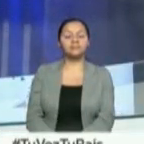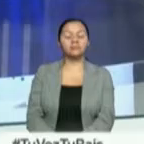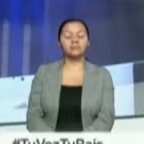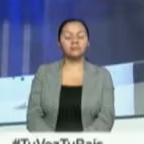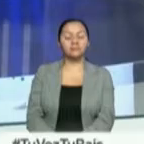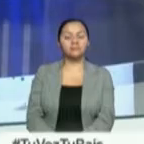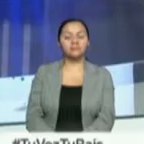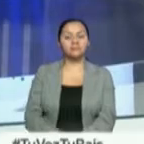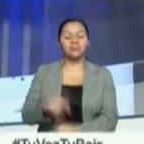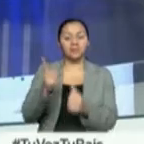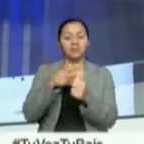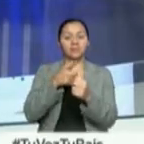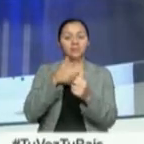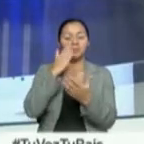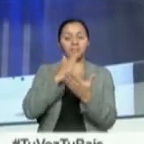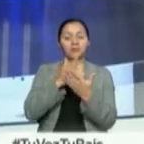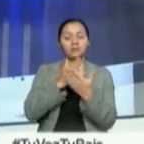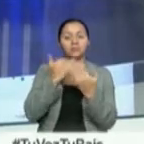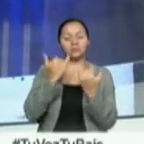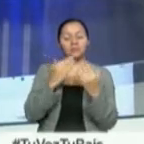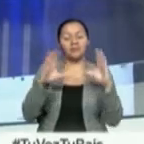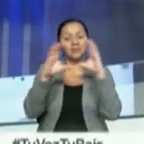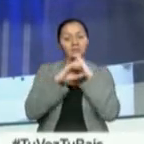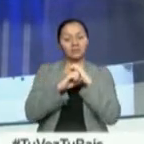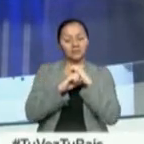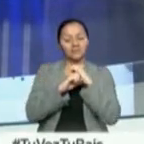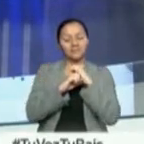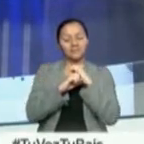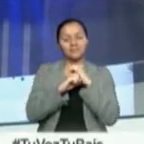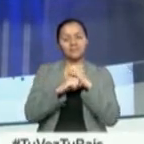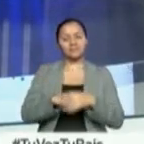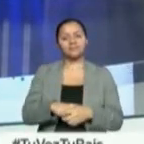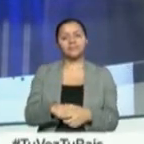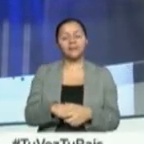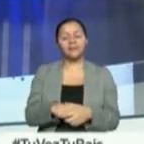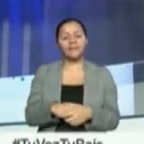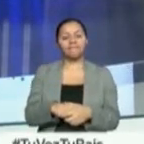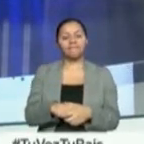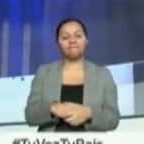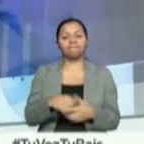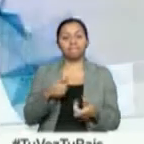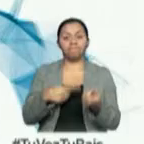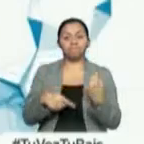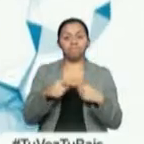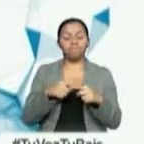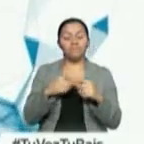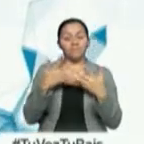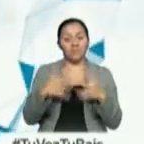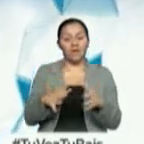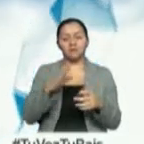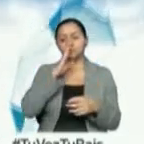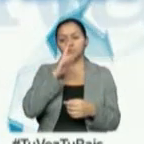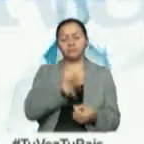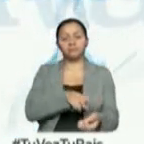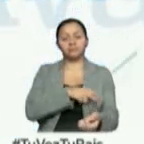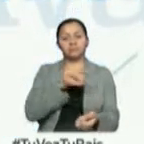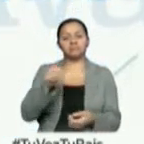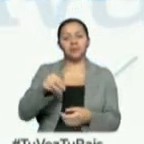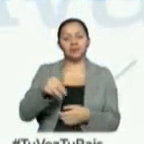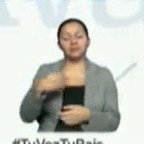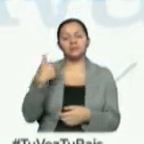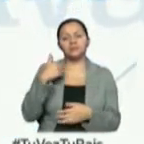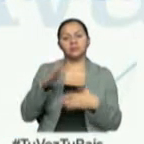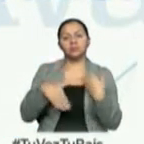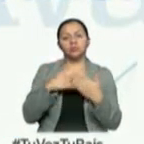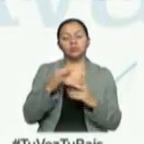y es tiempo para un primer paréntesis en este su noticiero ciudadano emisión estelar pero al volver como ya es costumbre los días martes tenemos